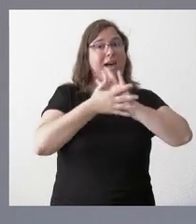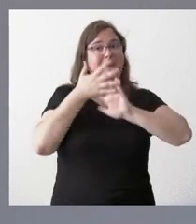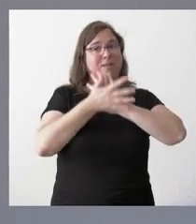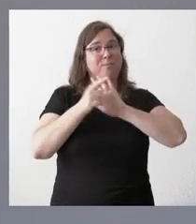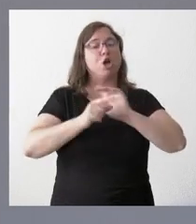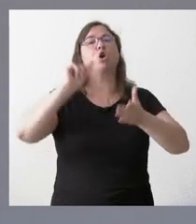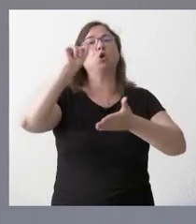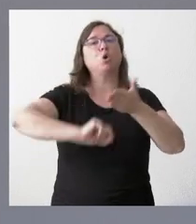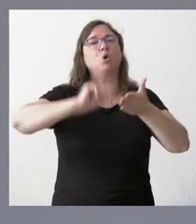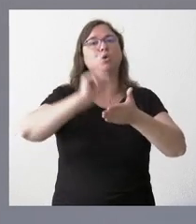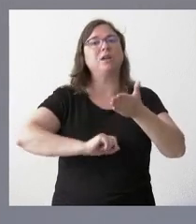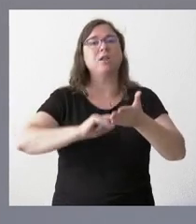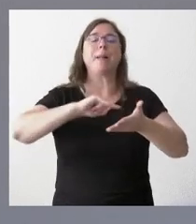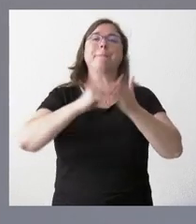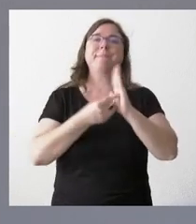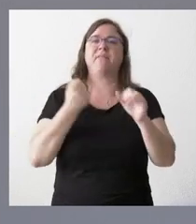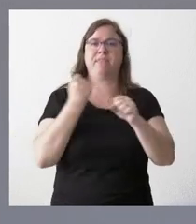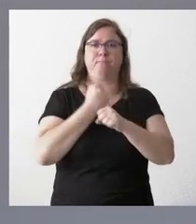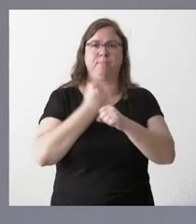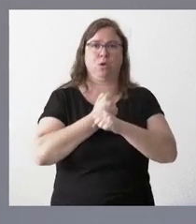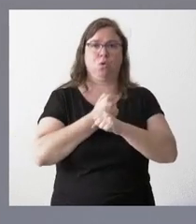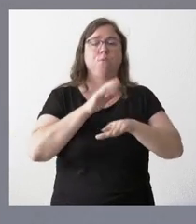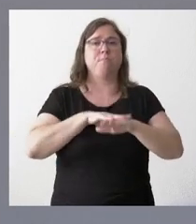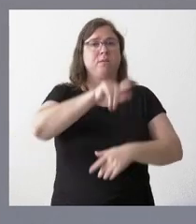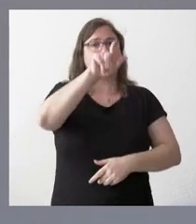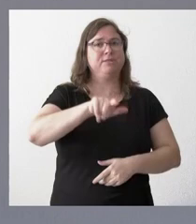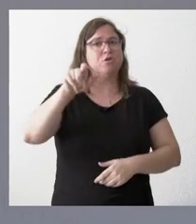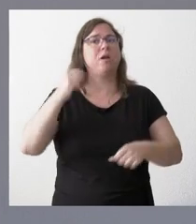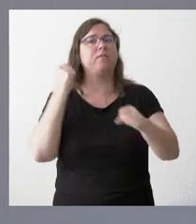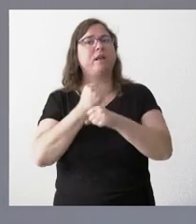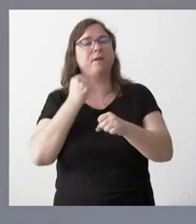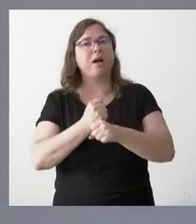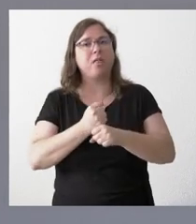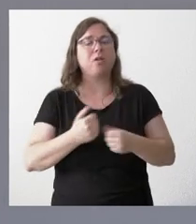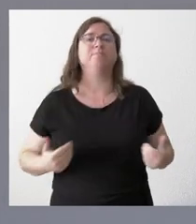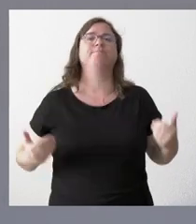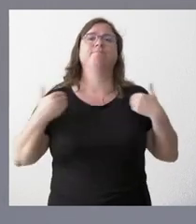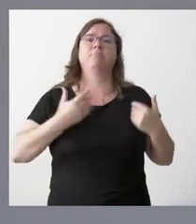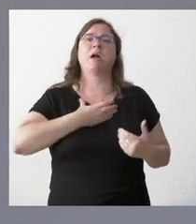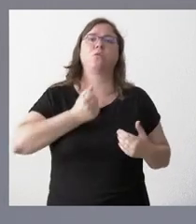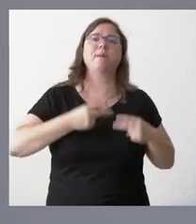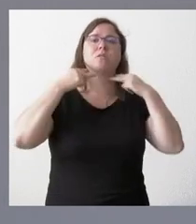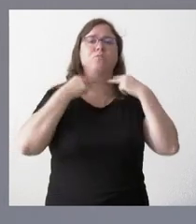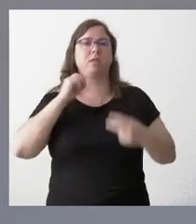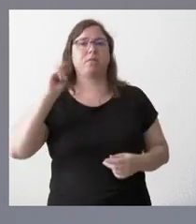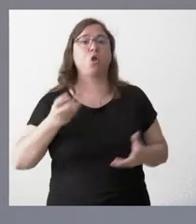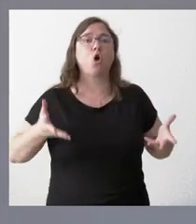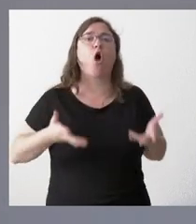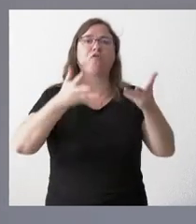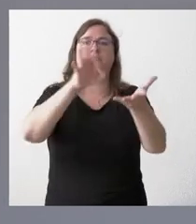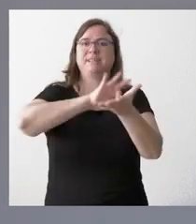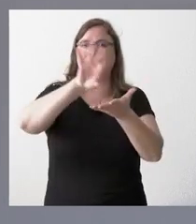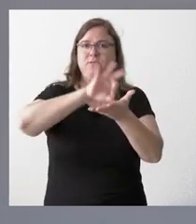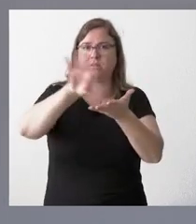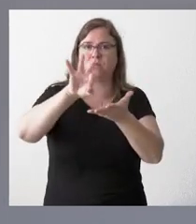la contratación dentro de un plan de empleo de trabajadores por parte de las corporaciones locales para prestar una serie de servicios